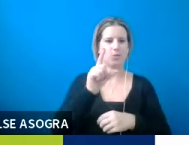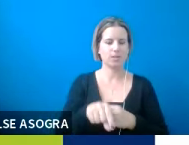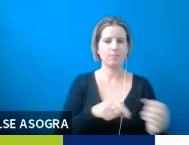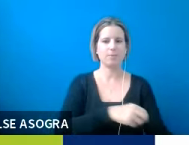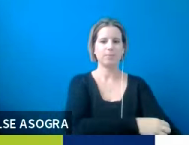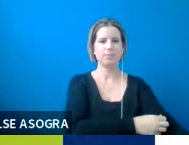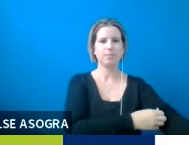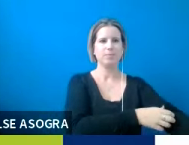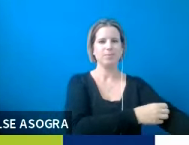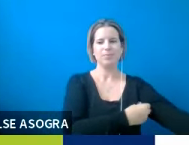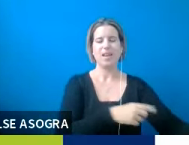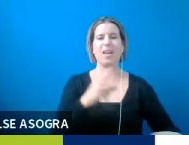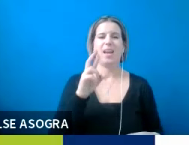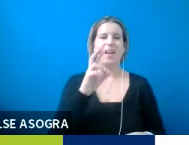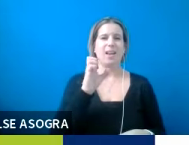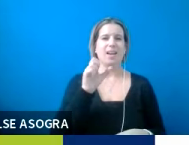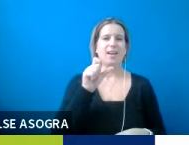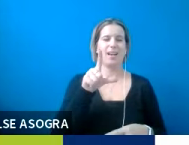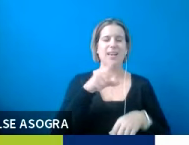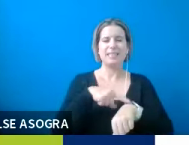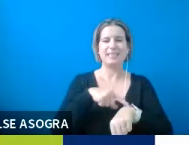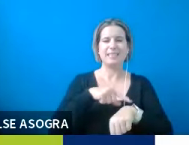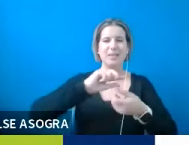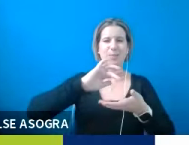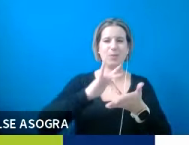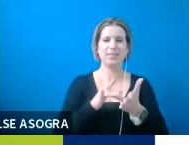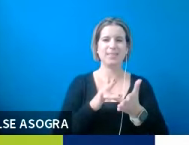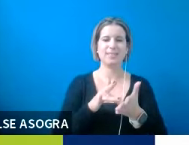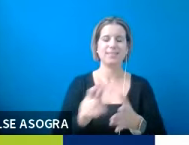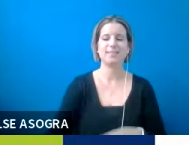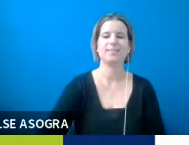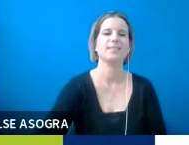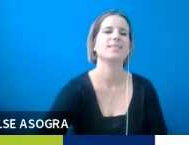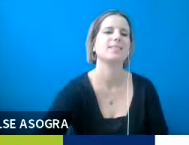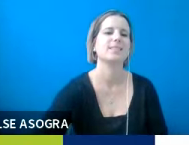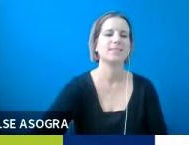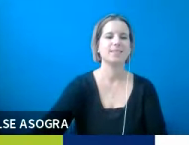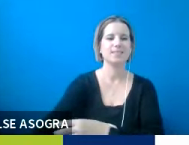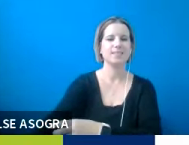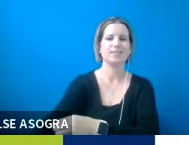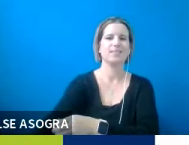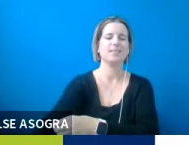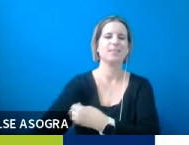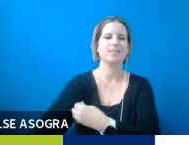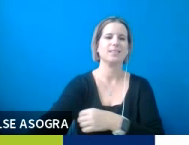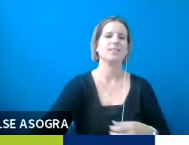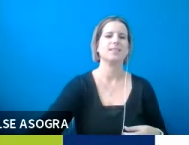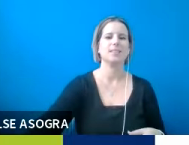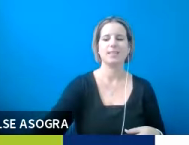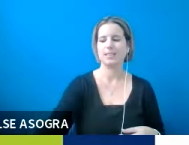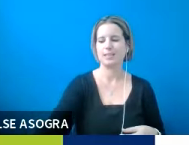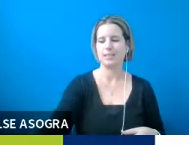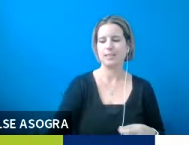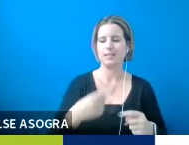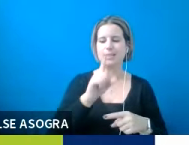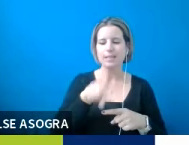se ha acabado el tiempo se ha acabado el tiempo hoy terminando vale se han hecho caes también ahí en la en